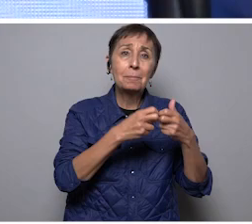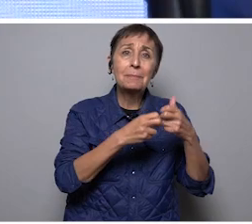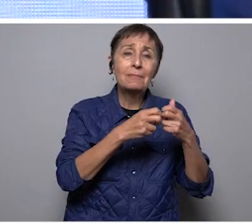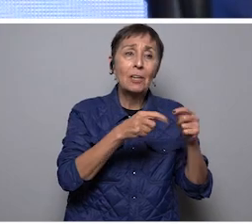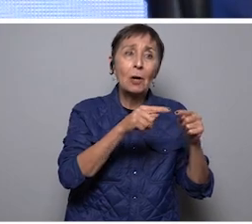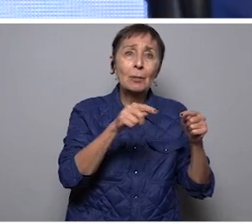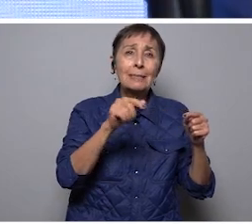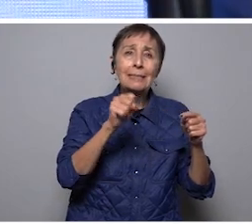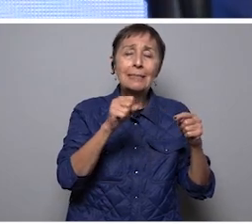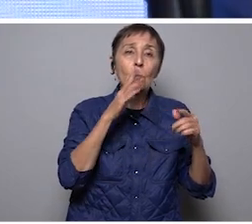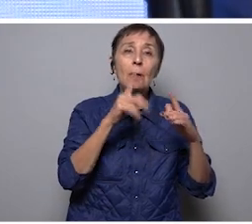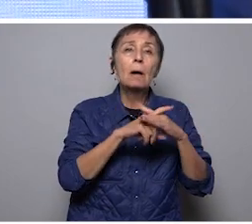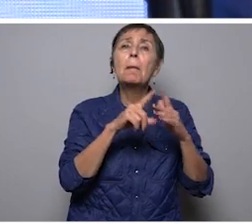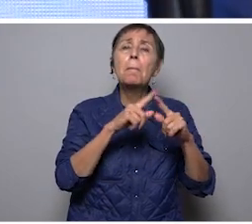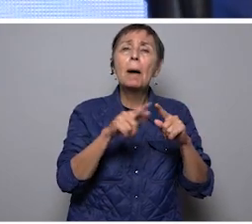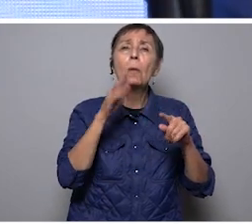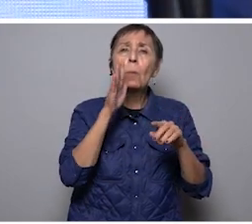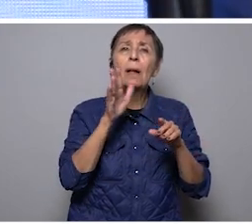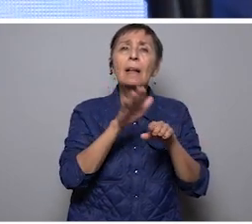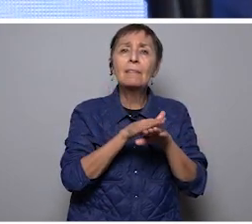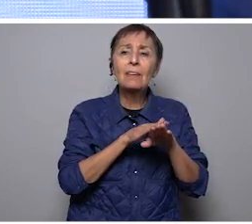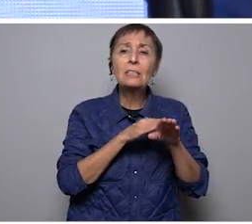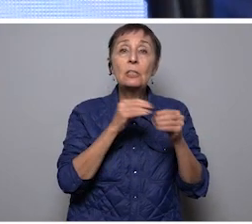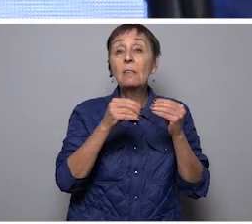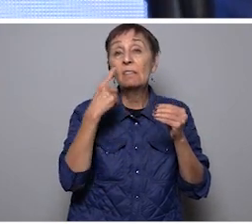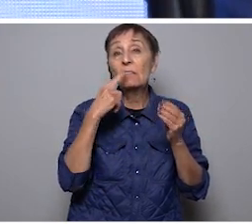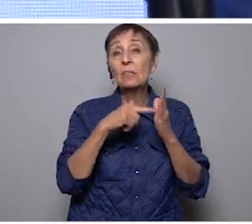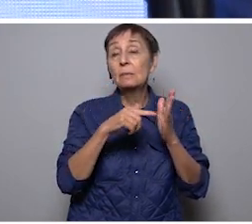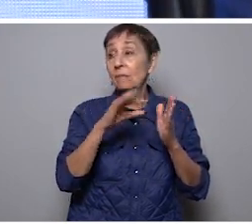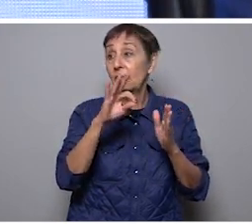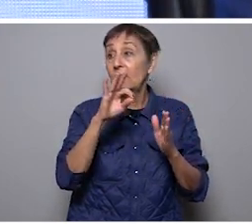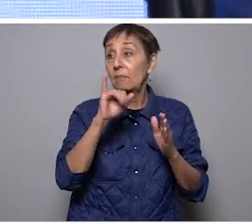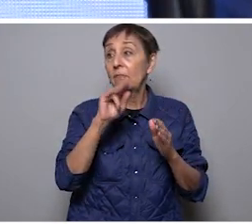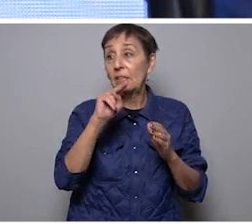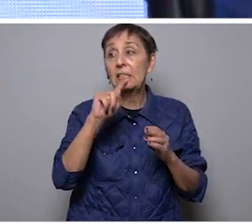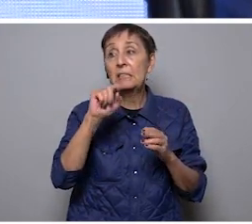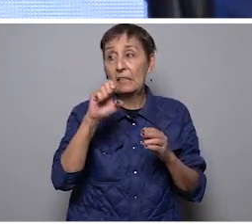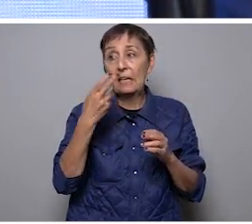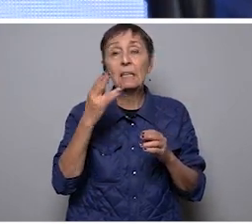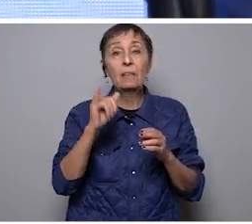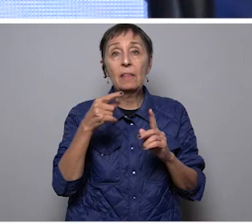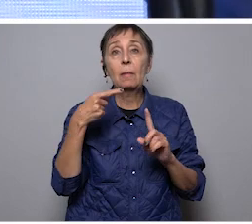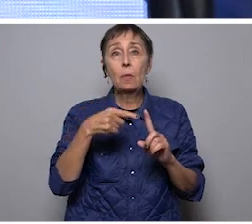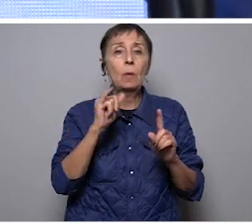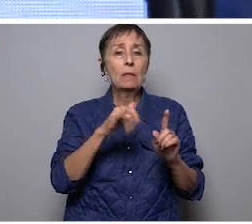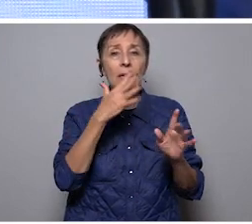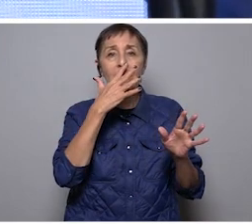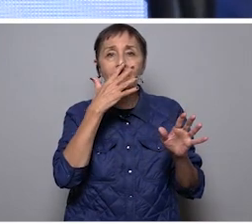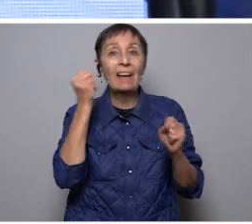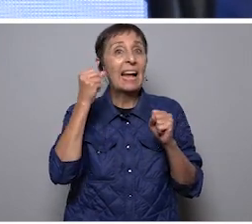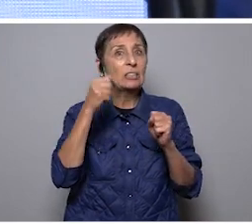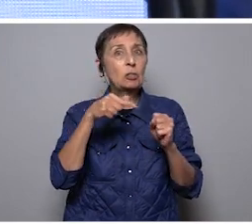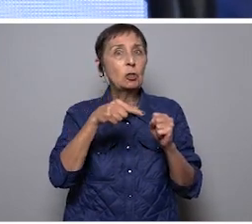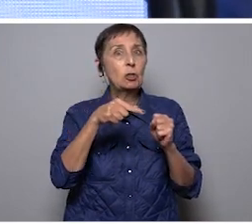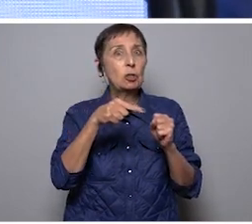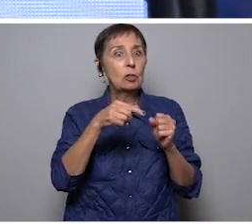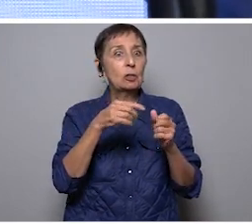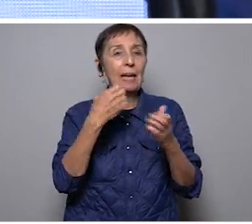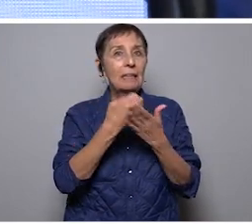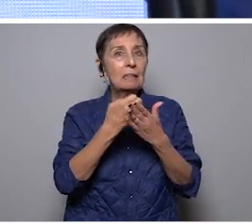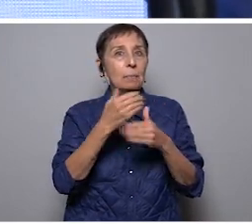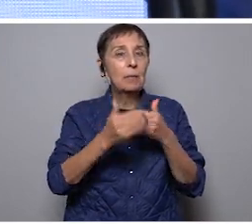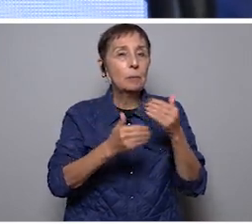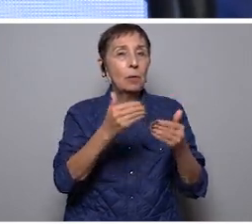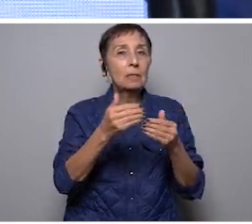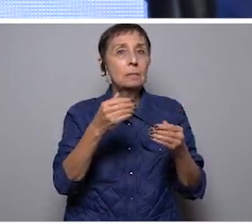momento las fintec que son más rápidas que llegan con otro proceso económico de inversión desarrollo implementación